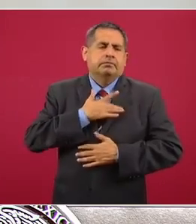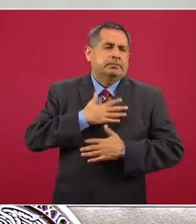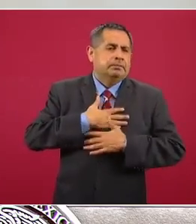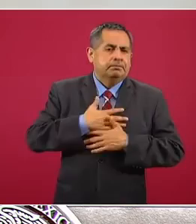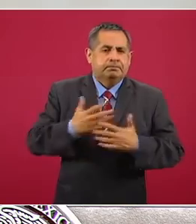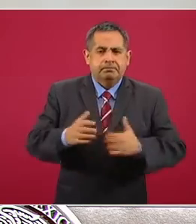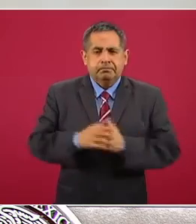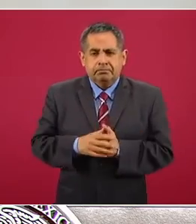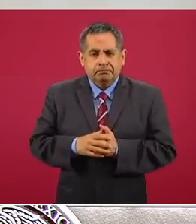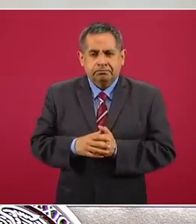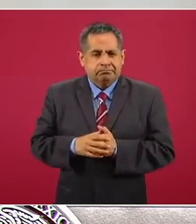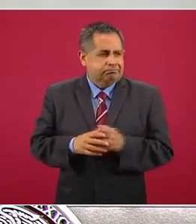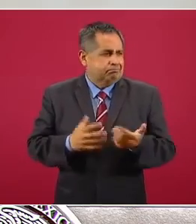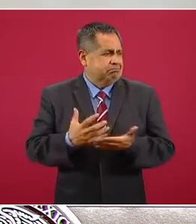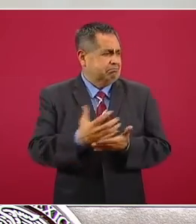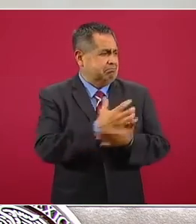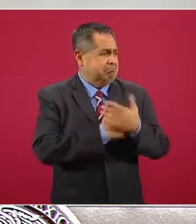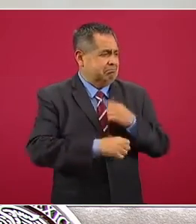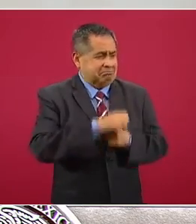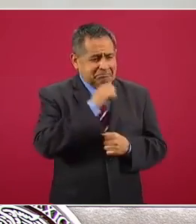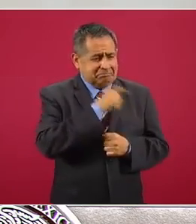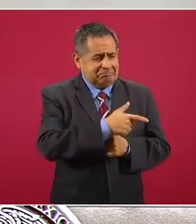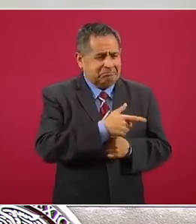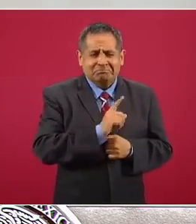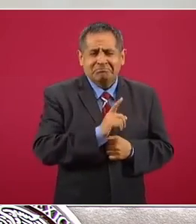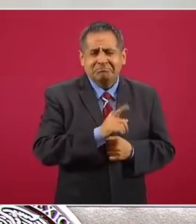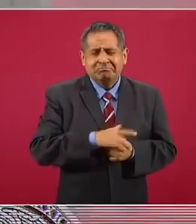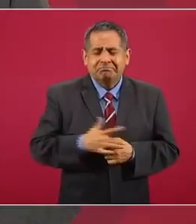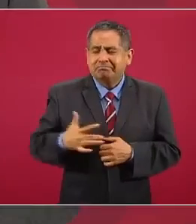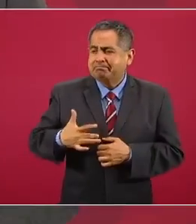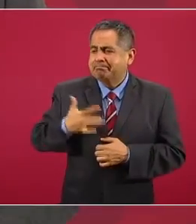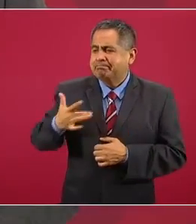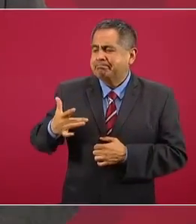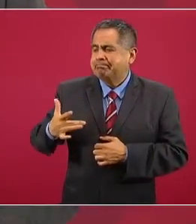que no se compara con nada,